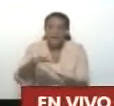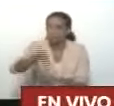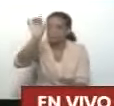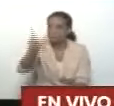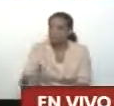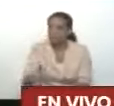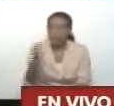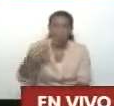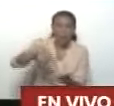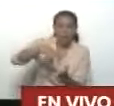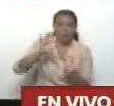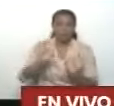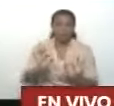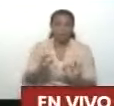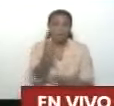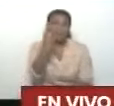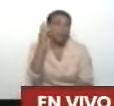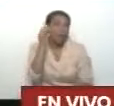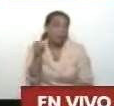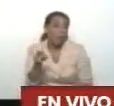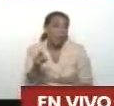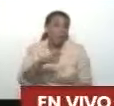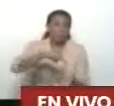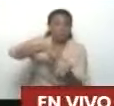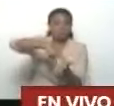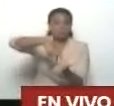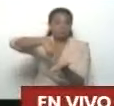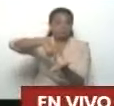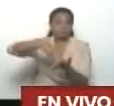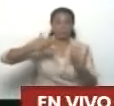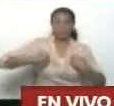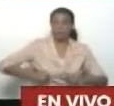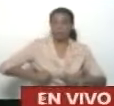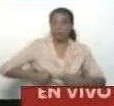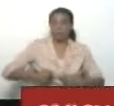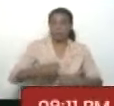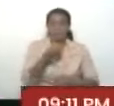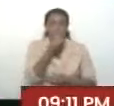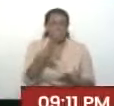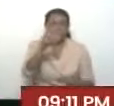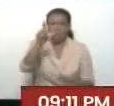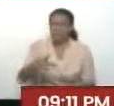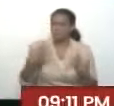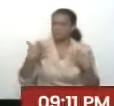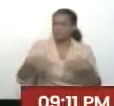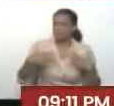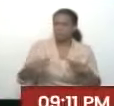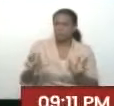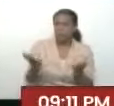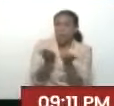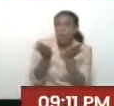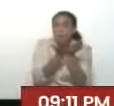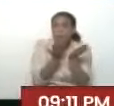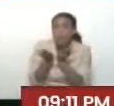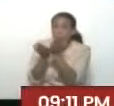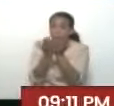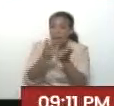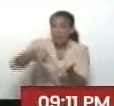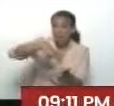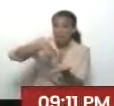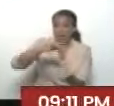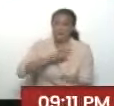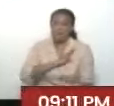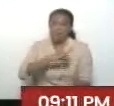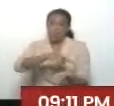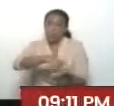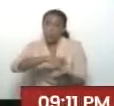tu bailarina. Primera bailarina del ballet de Martha Graham, que es de los más importantes que hay en el mundo. El ballet de